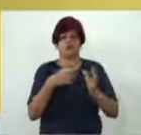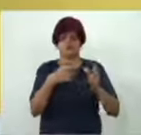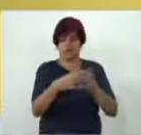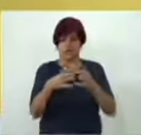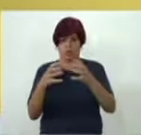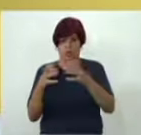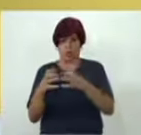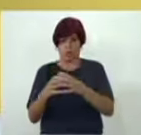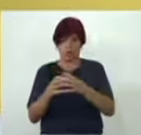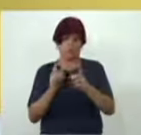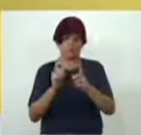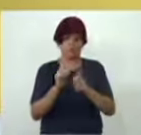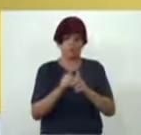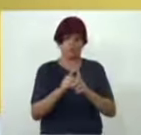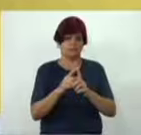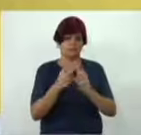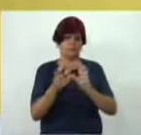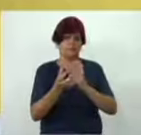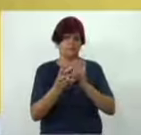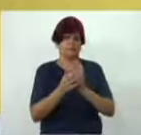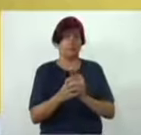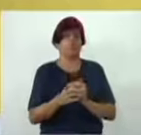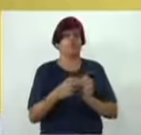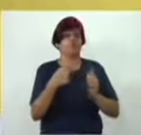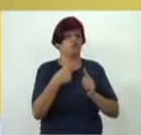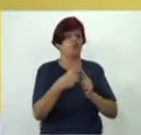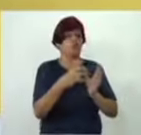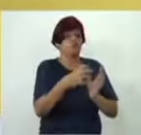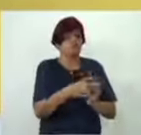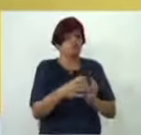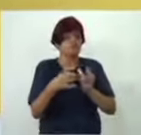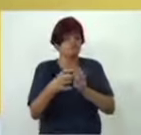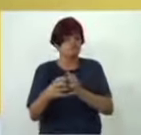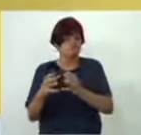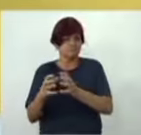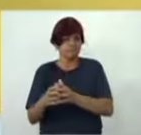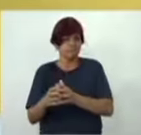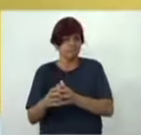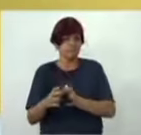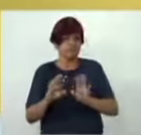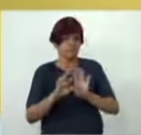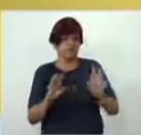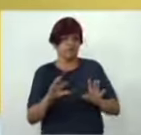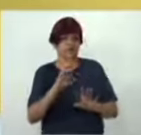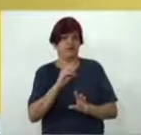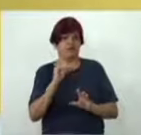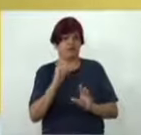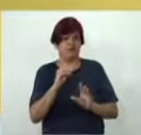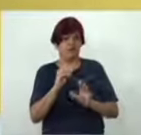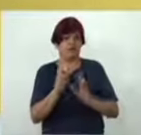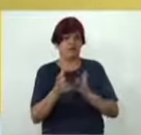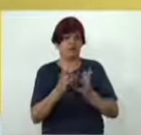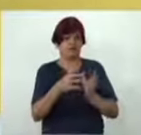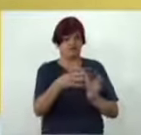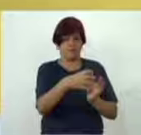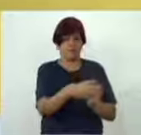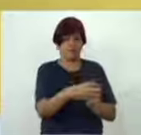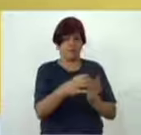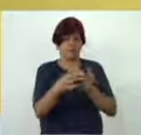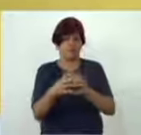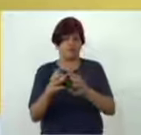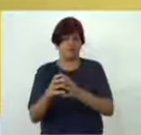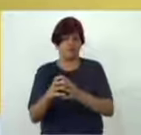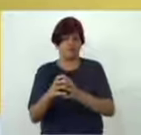conjunto inicial para formar los subconjuntos disjuntos. Por tanto, si estamos hablando de la formación en tres subconjuntos, ¿cuántos